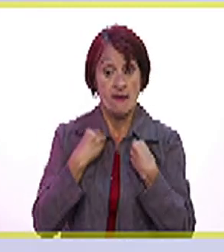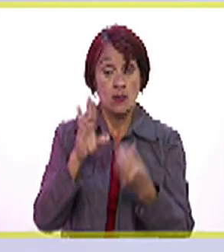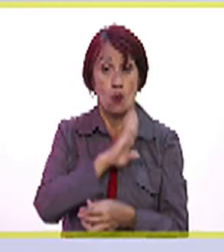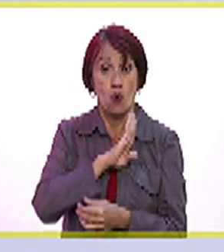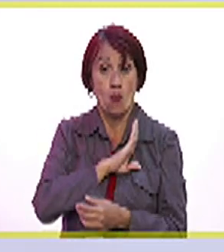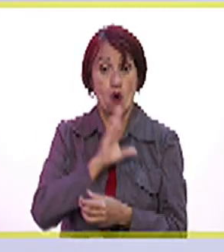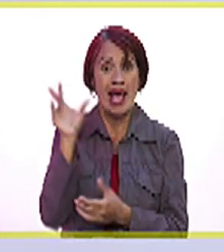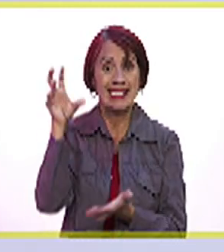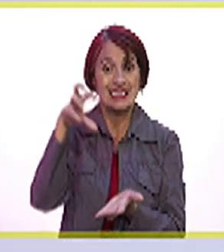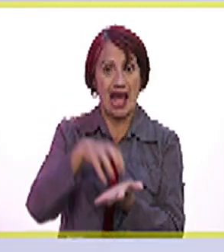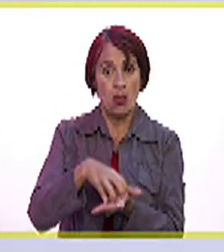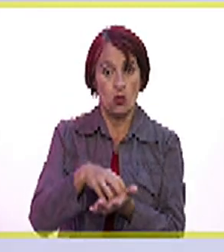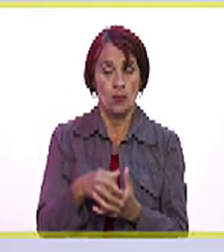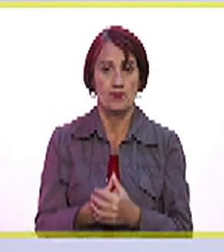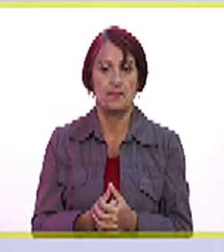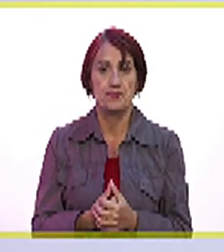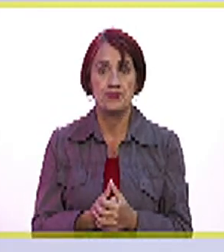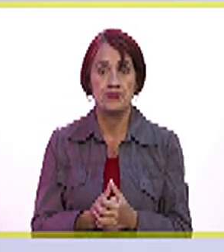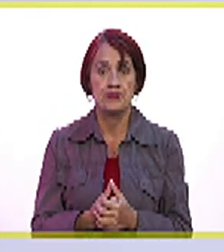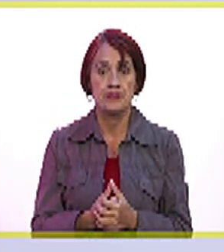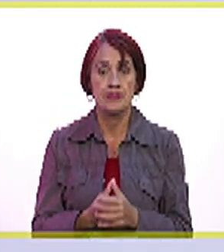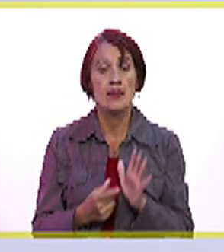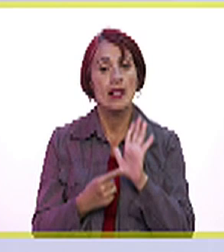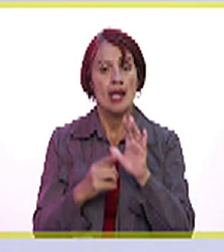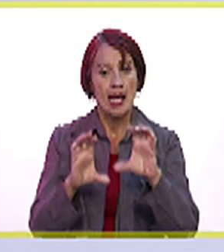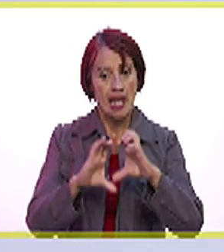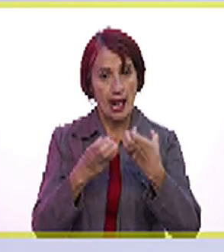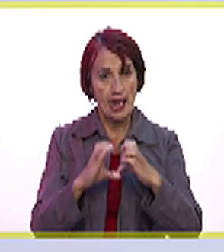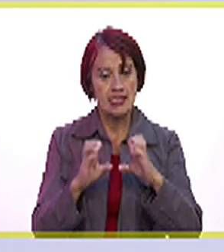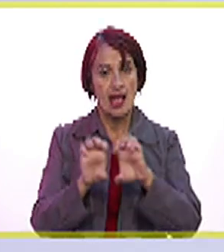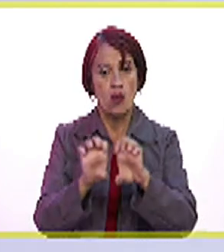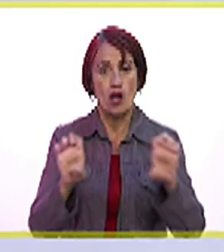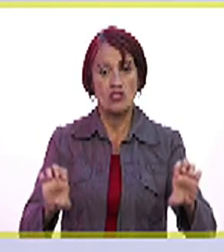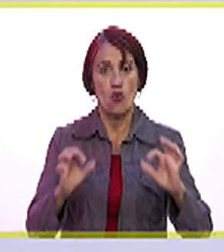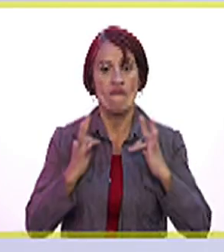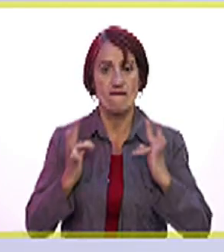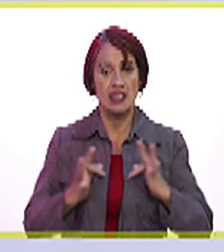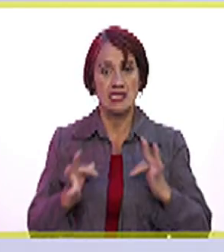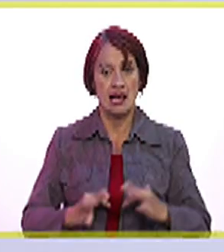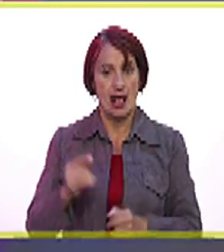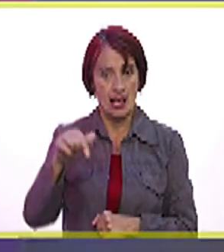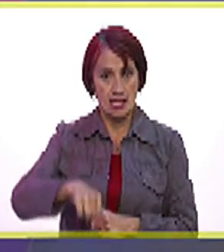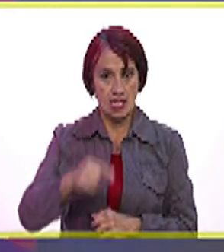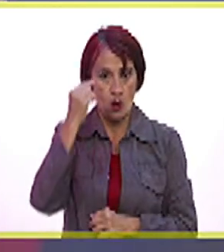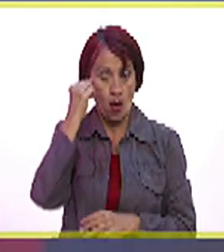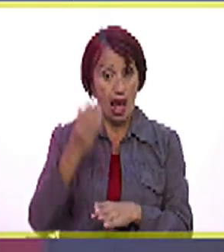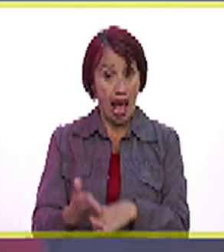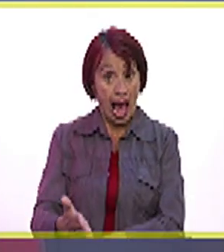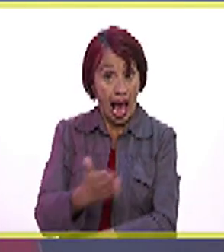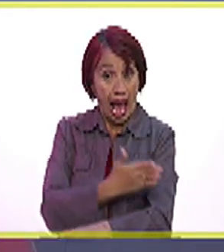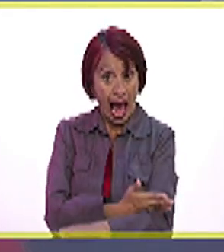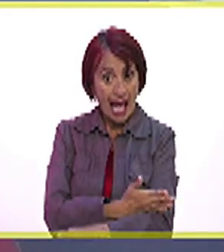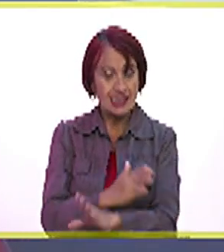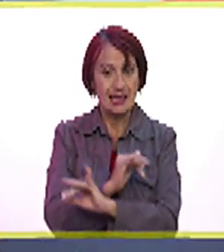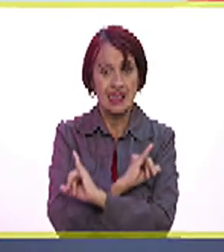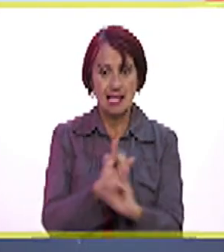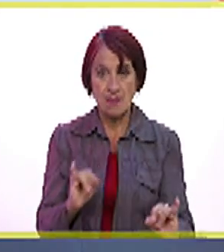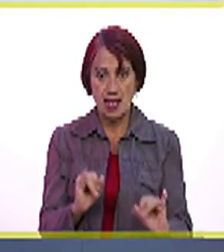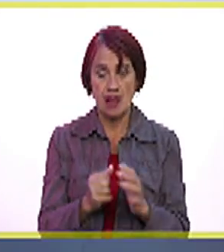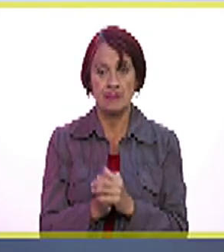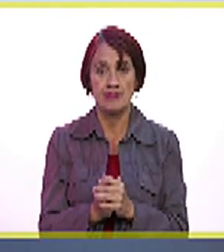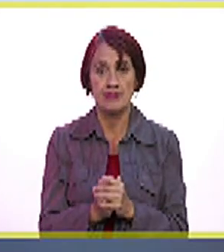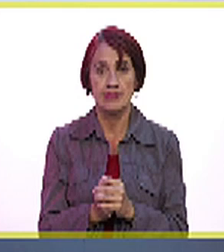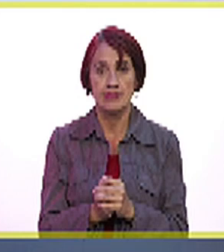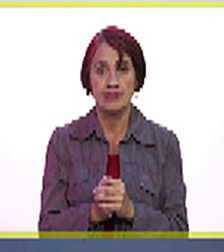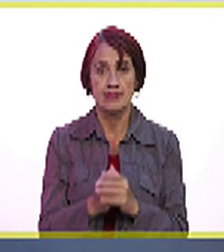Recreación. Esta fue la clase de educación física del día de hoy, pero antes de despedirme, los voy